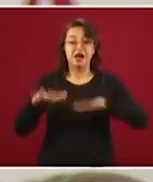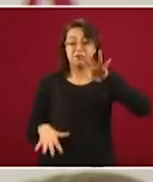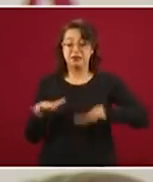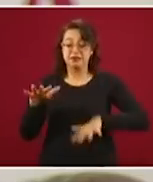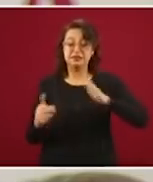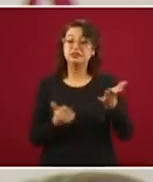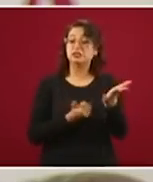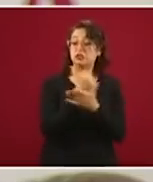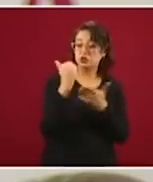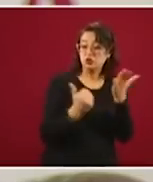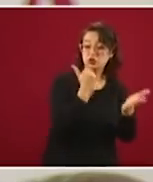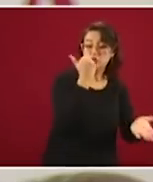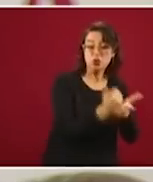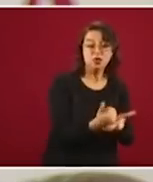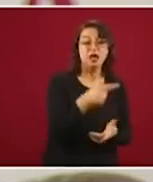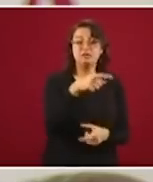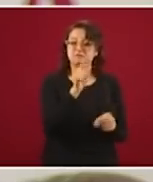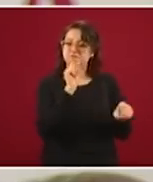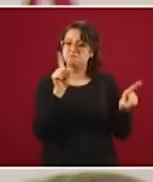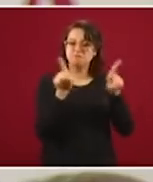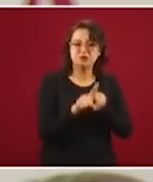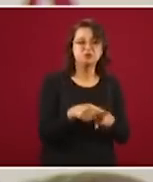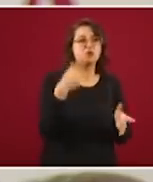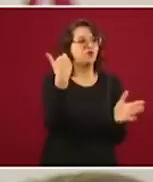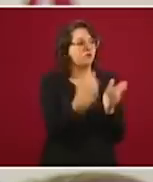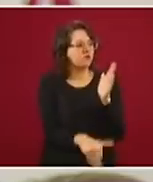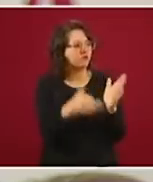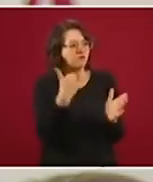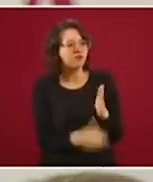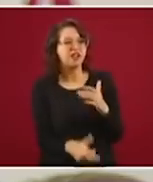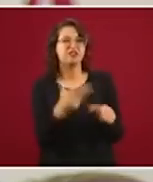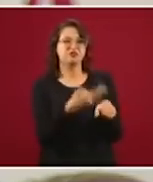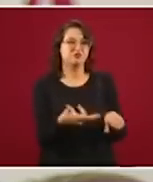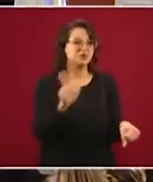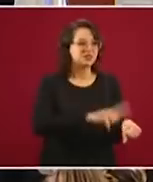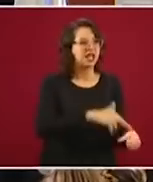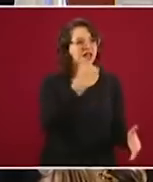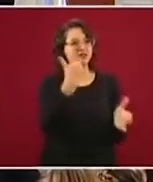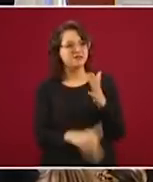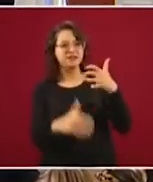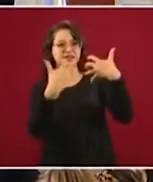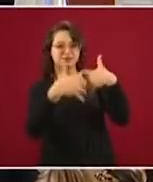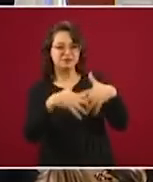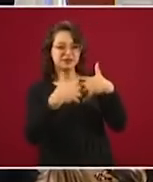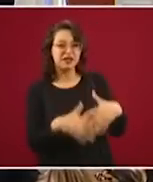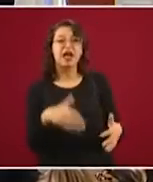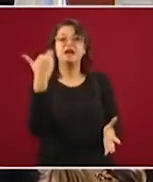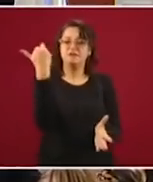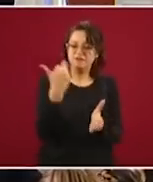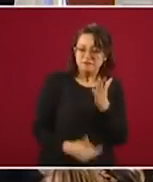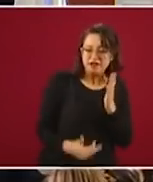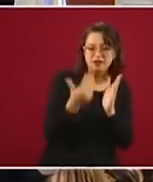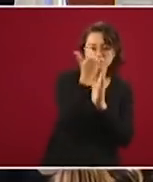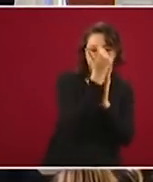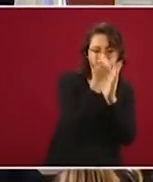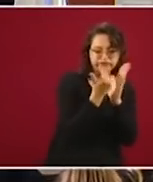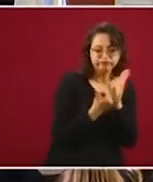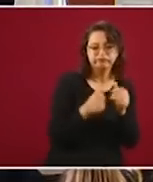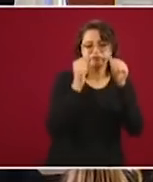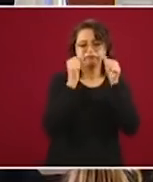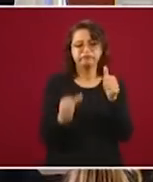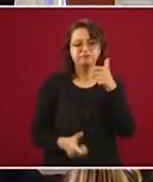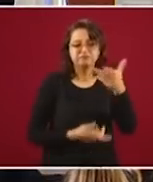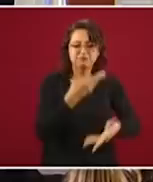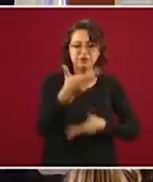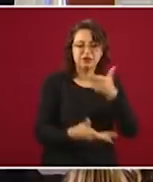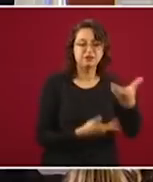tenemos importantes carencias, no solamente de infraestructura, de equipo, sino también de protocolos de atención o de servicios